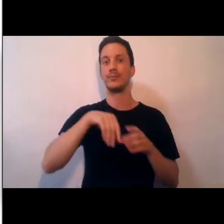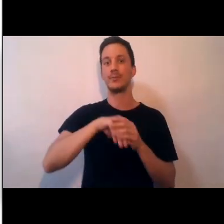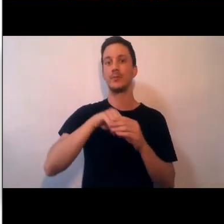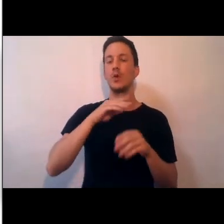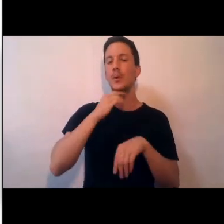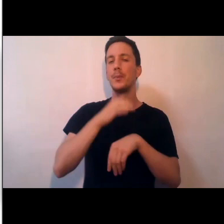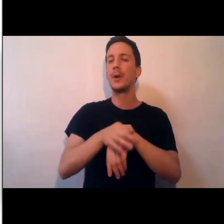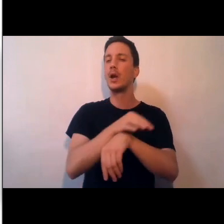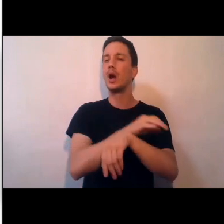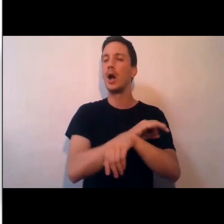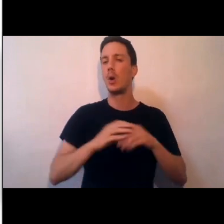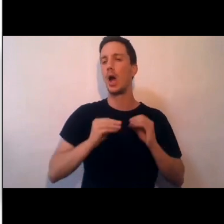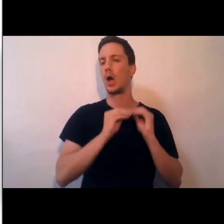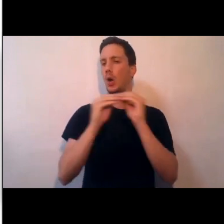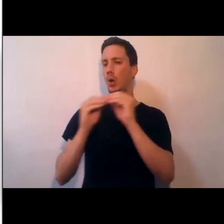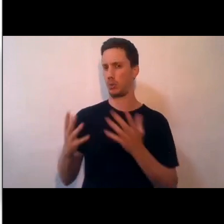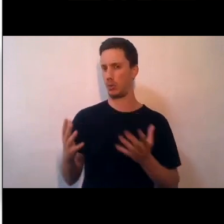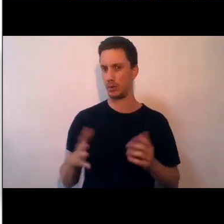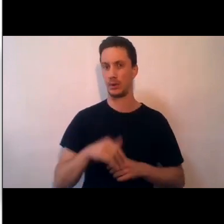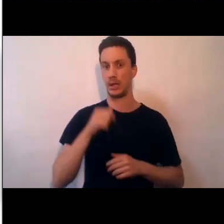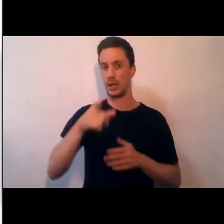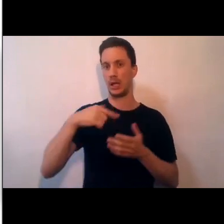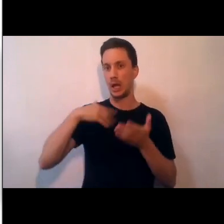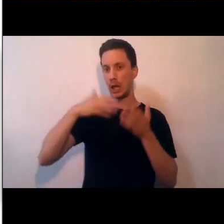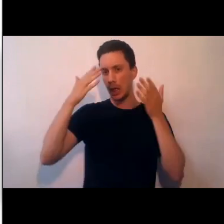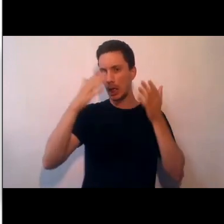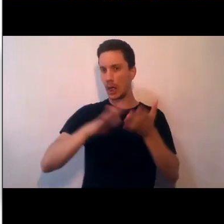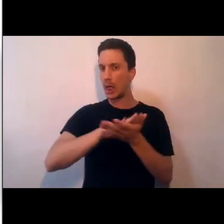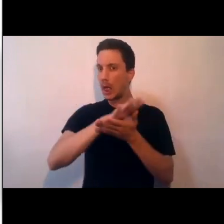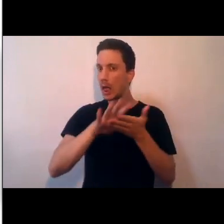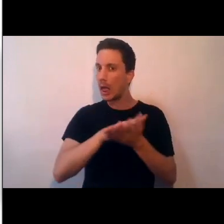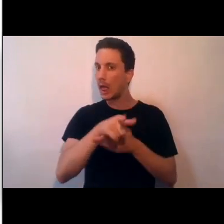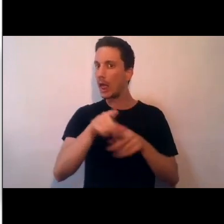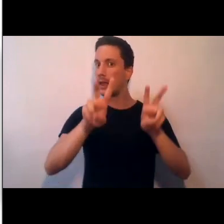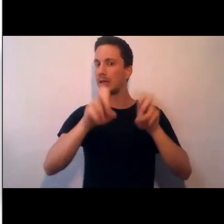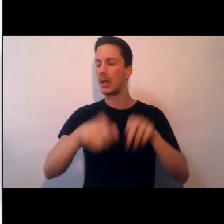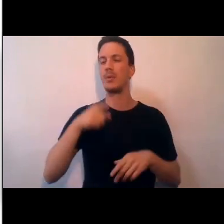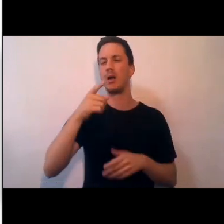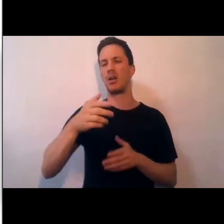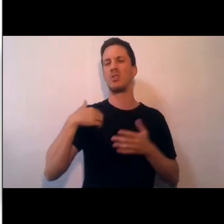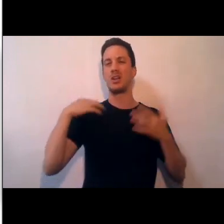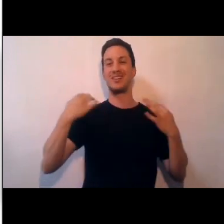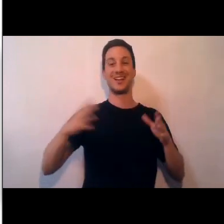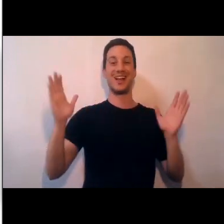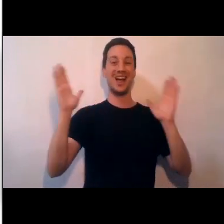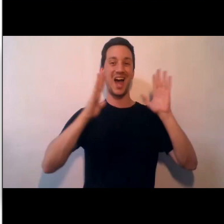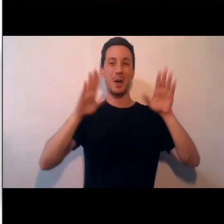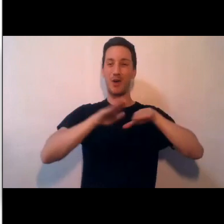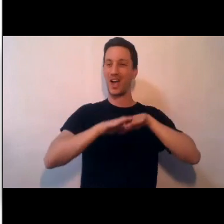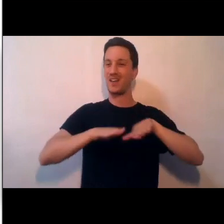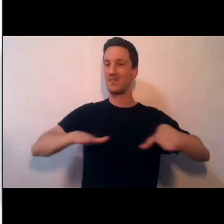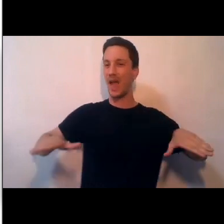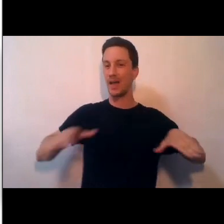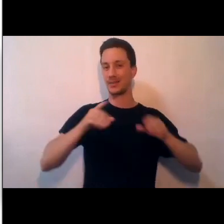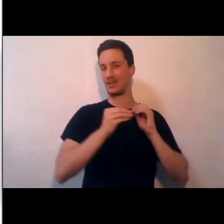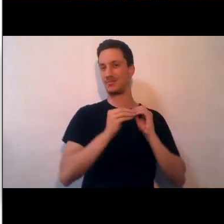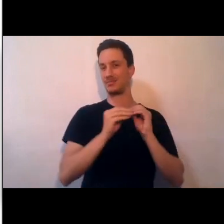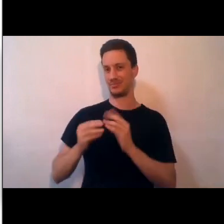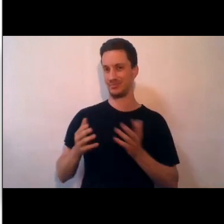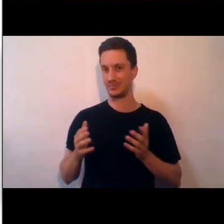comunes. Y de estas son las de las que hablaremos, que son muy frecuentes de la infancia y también, por suerte, pues igual que los